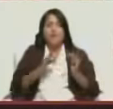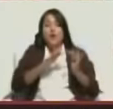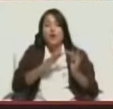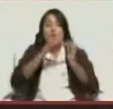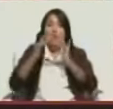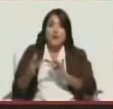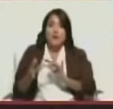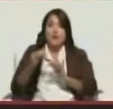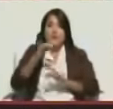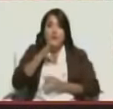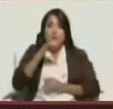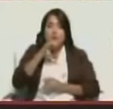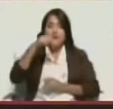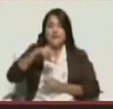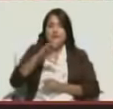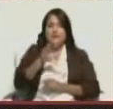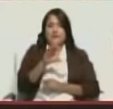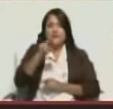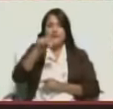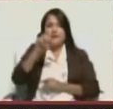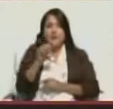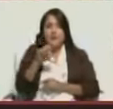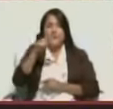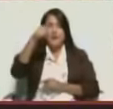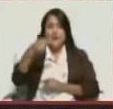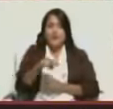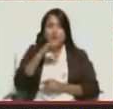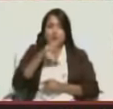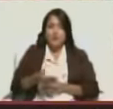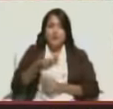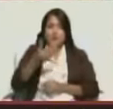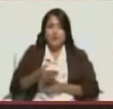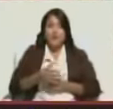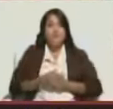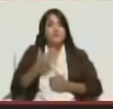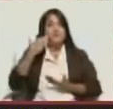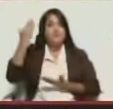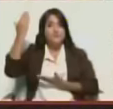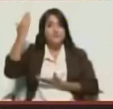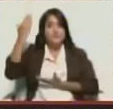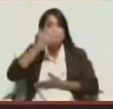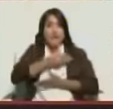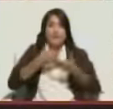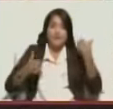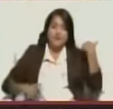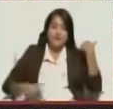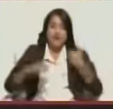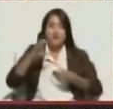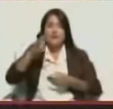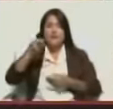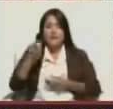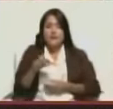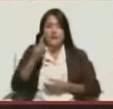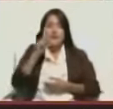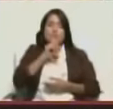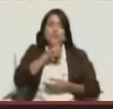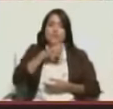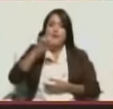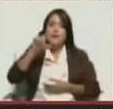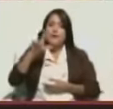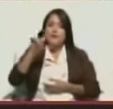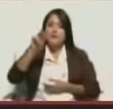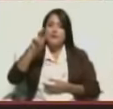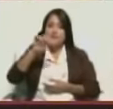contacto informativo desde el Consejo Nacional electoral donde se produce importante información de inmediato vamos a escuchar las declaraciones del presidente del Consejo